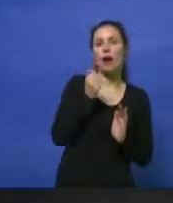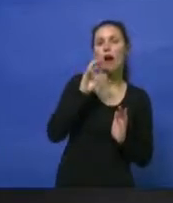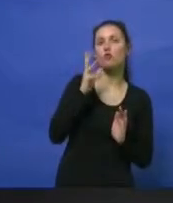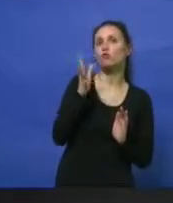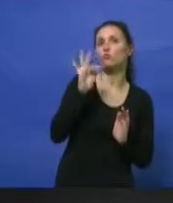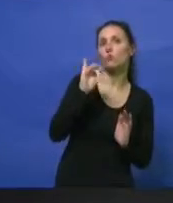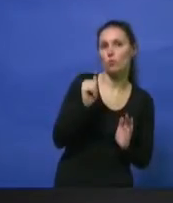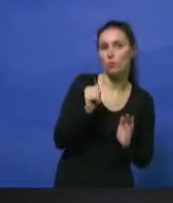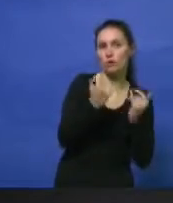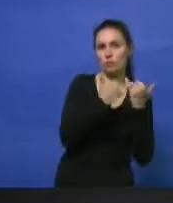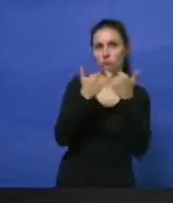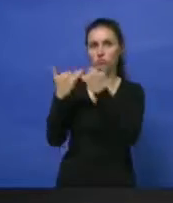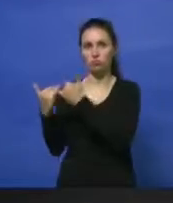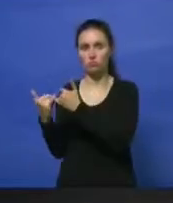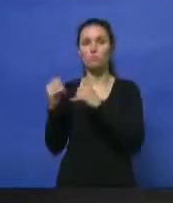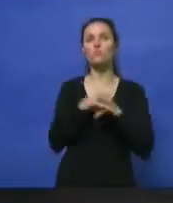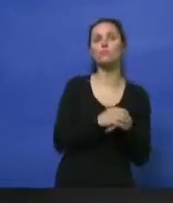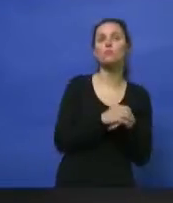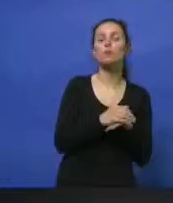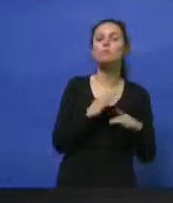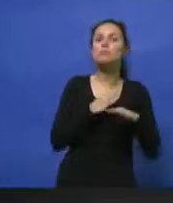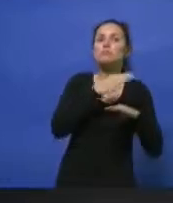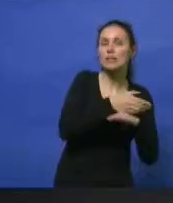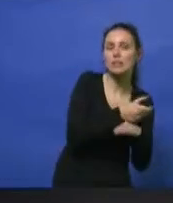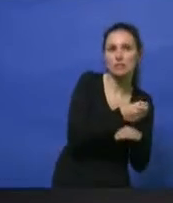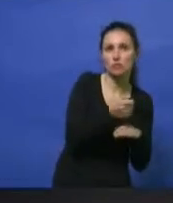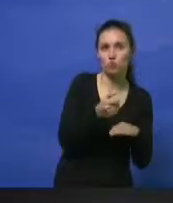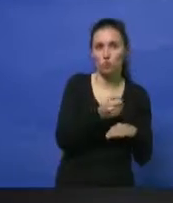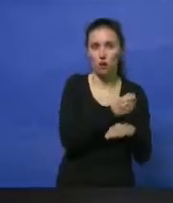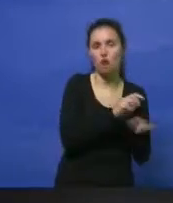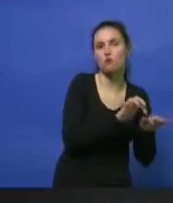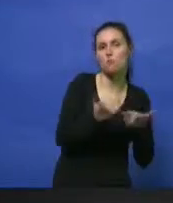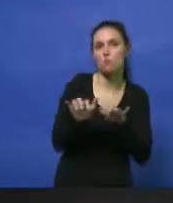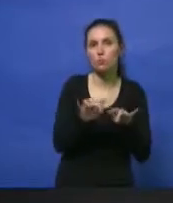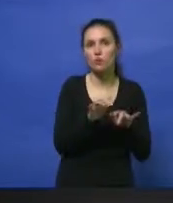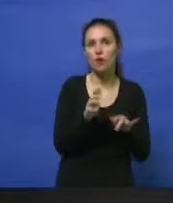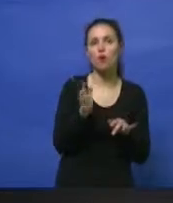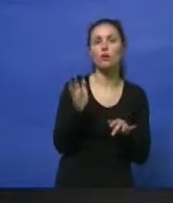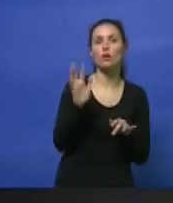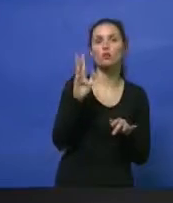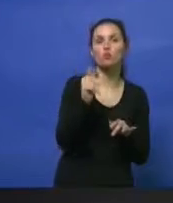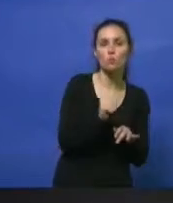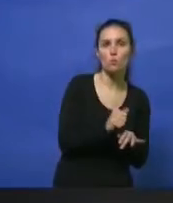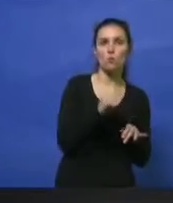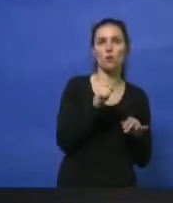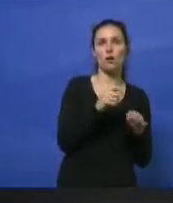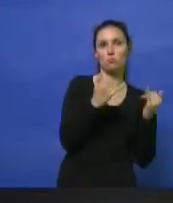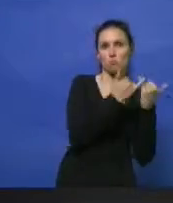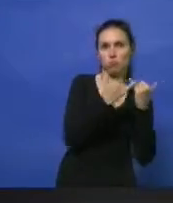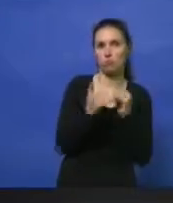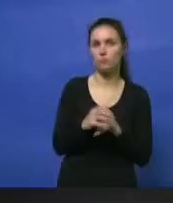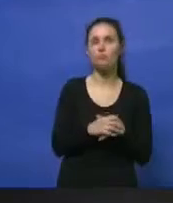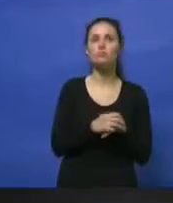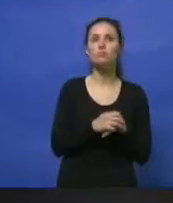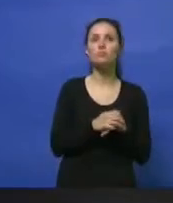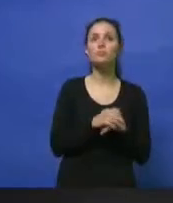incluso entrar e ingresar en los dispositivos, en celulares, computadoras y robarnos información. Así que va a ser bastante interactivo. Mirá, arranca el próximo martes. O